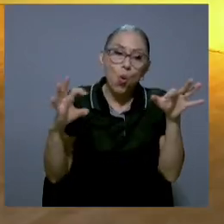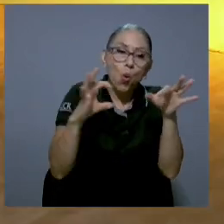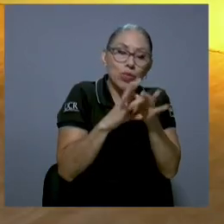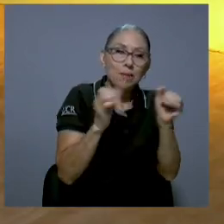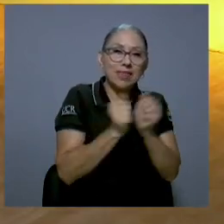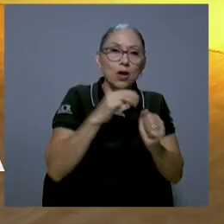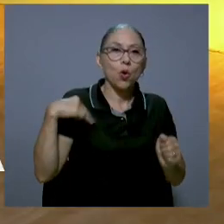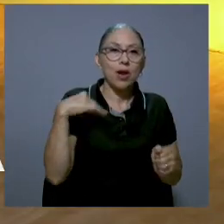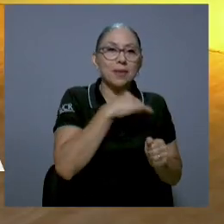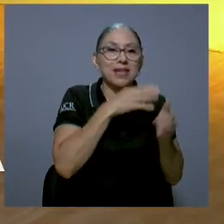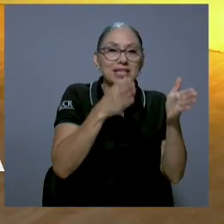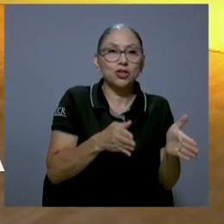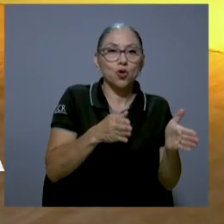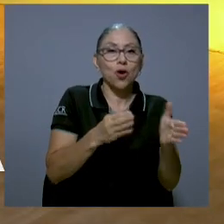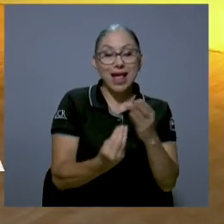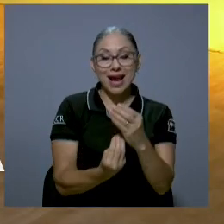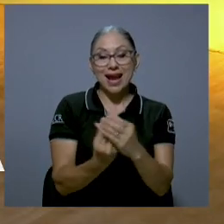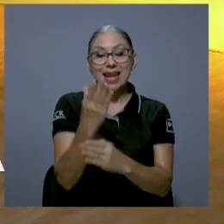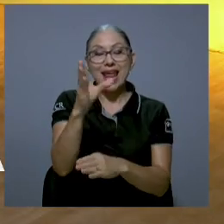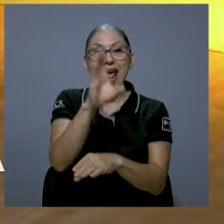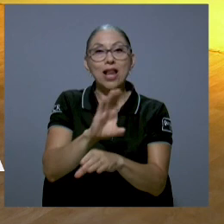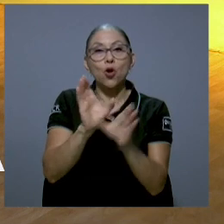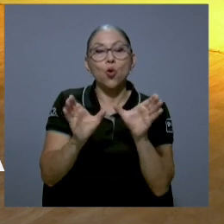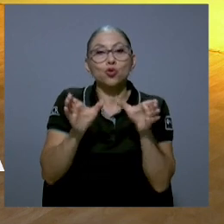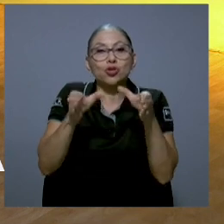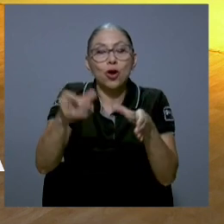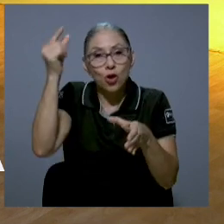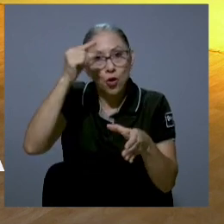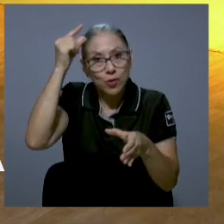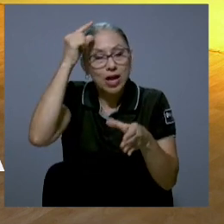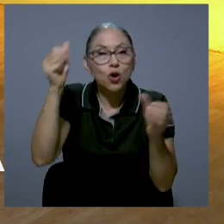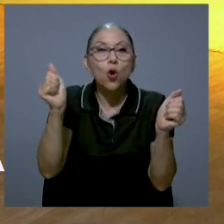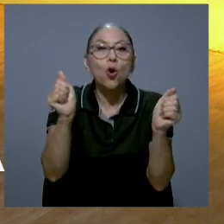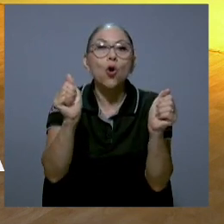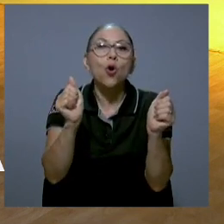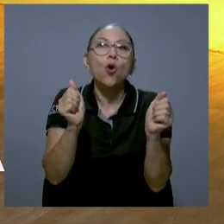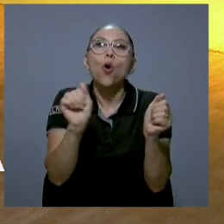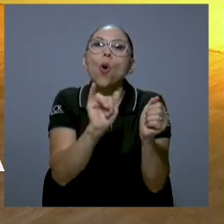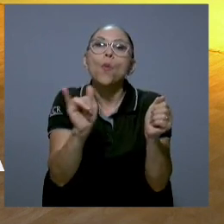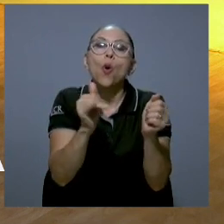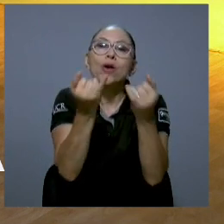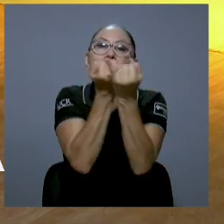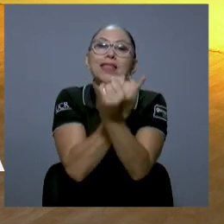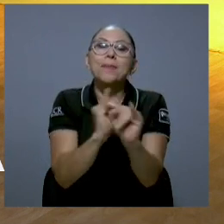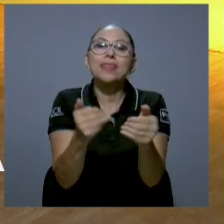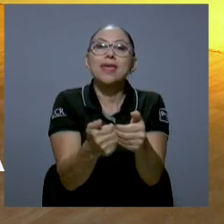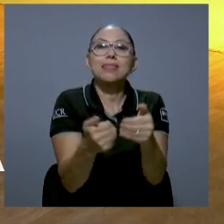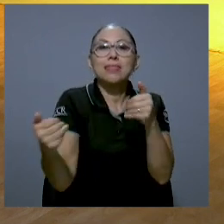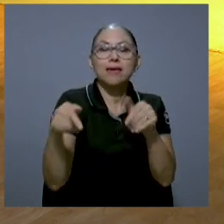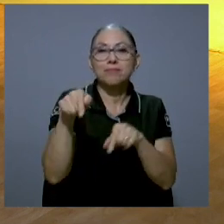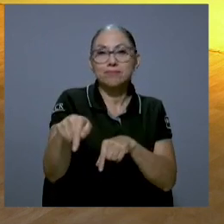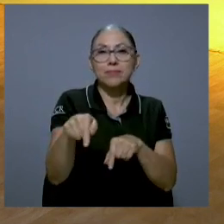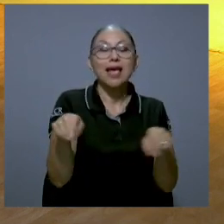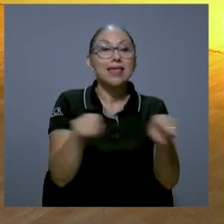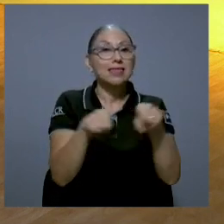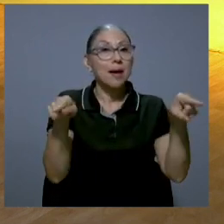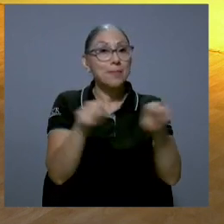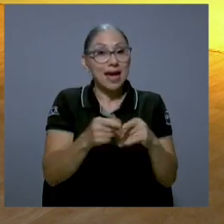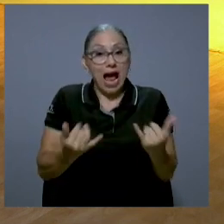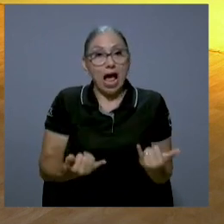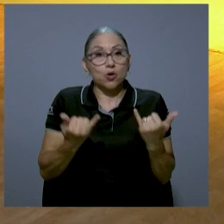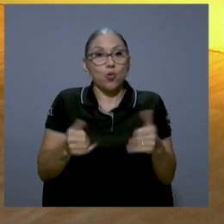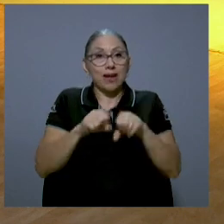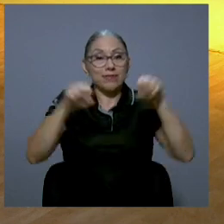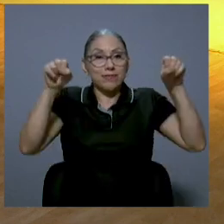el Consejo de Gobierno como órgano independiente con una competencia propia. Por otra parte, crea todo el régimen de las